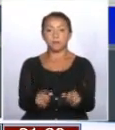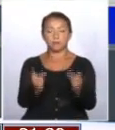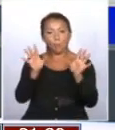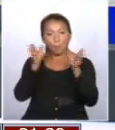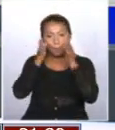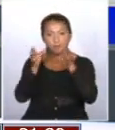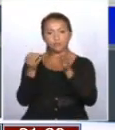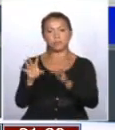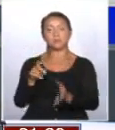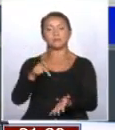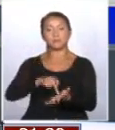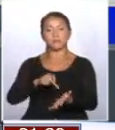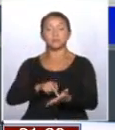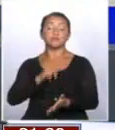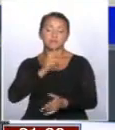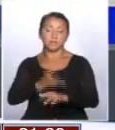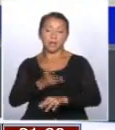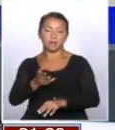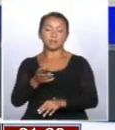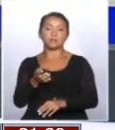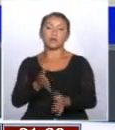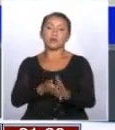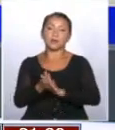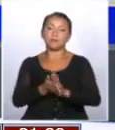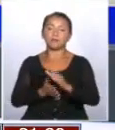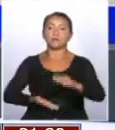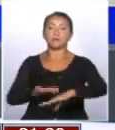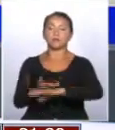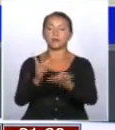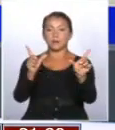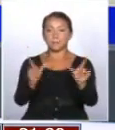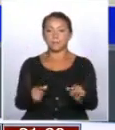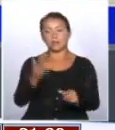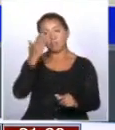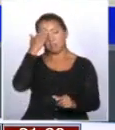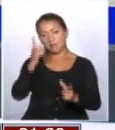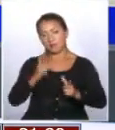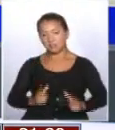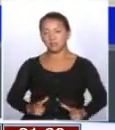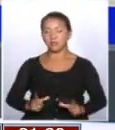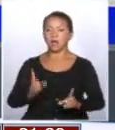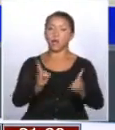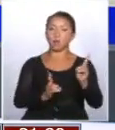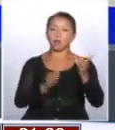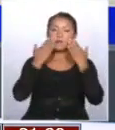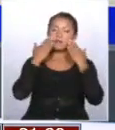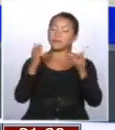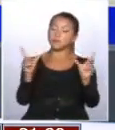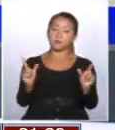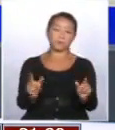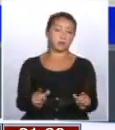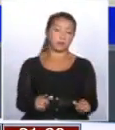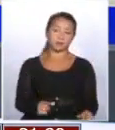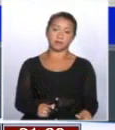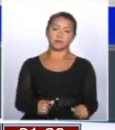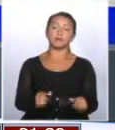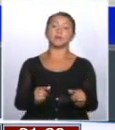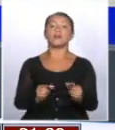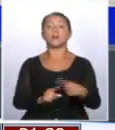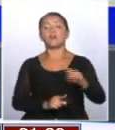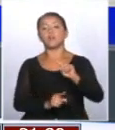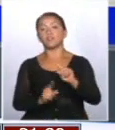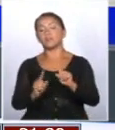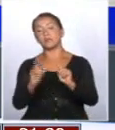que gozan los parlamentarios. Entre ellos, la iniciativa propone reducir los días de vacaciones, limitar ciertos beneficios solo a diputados y no a